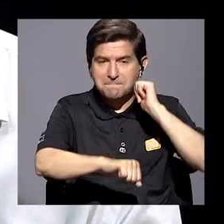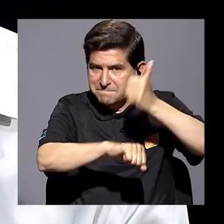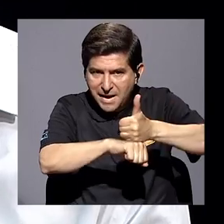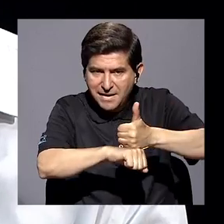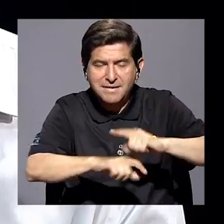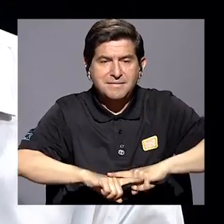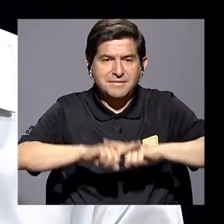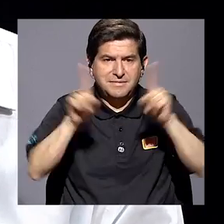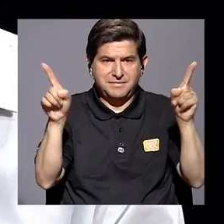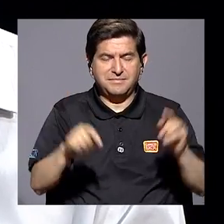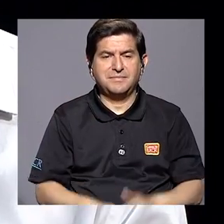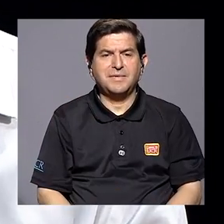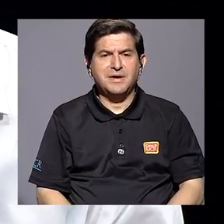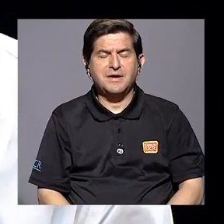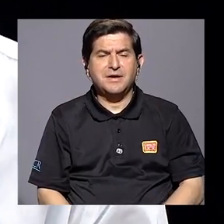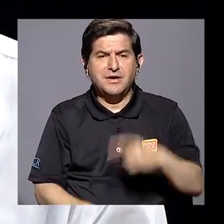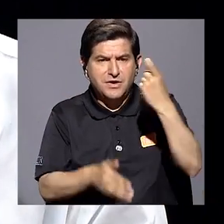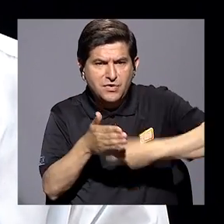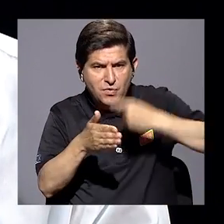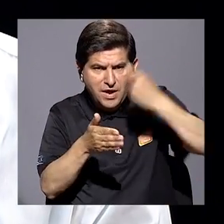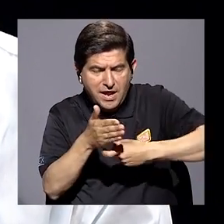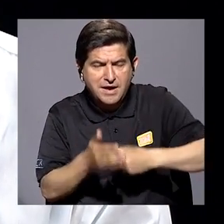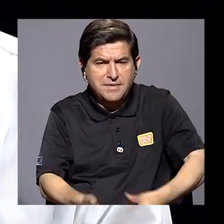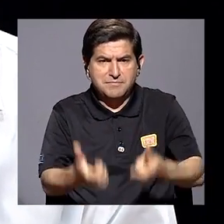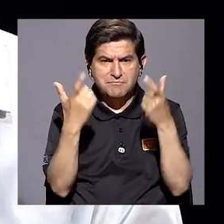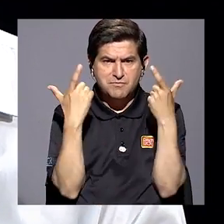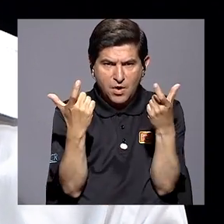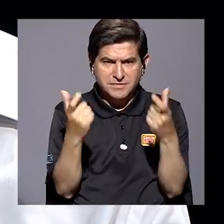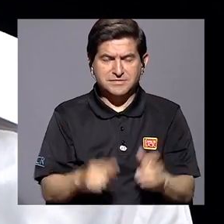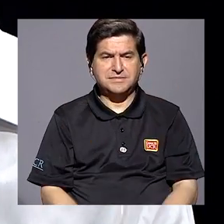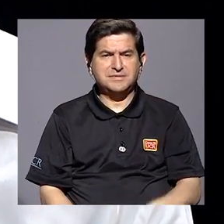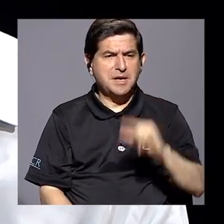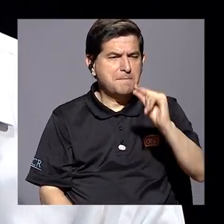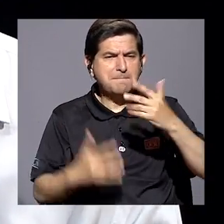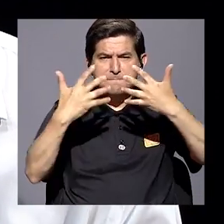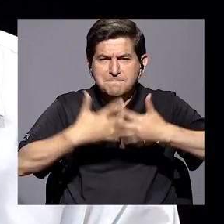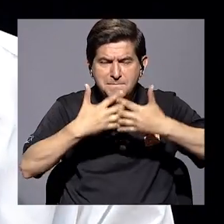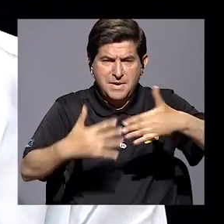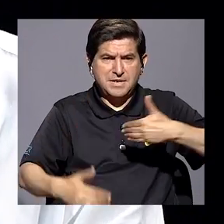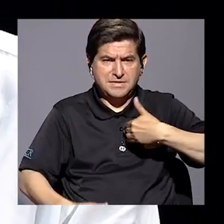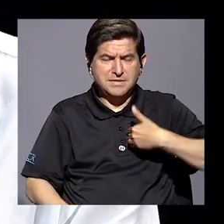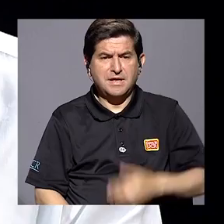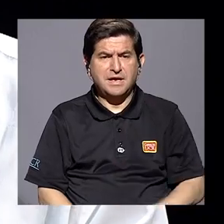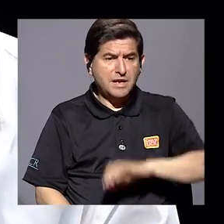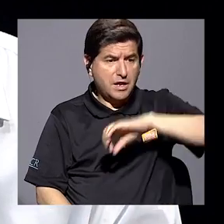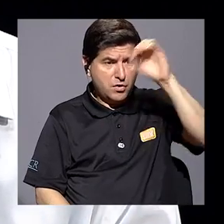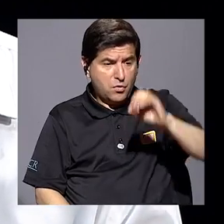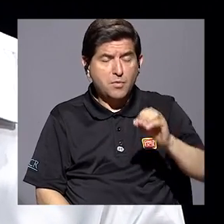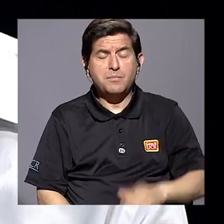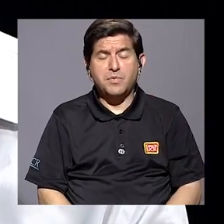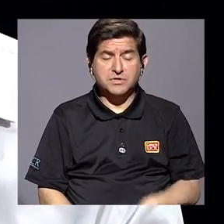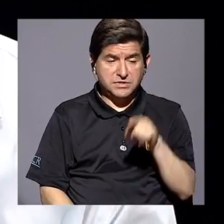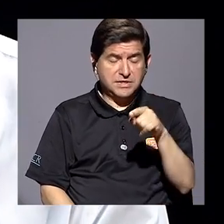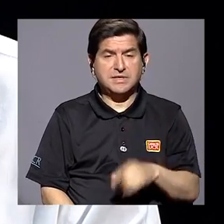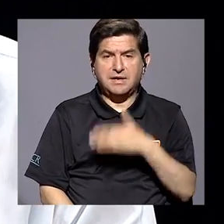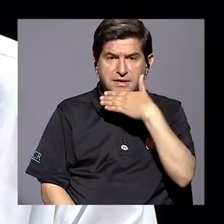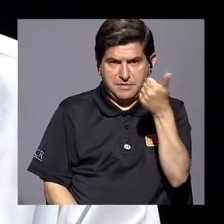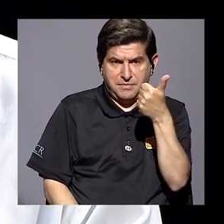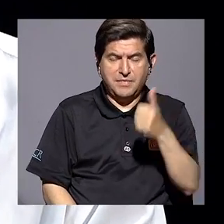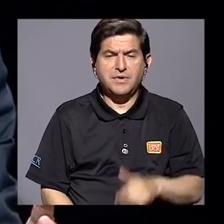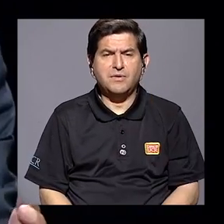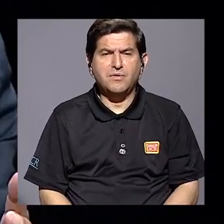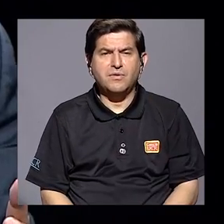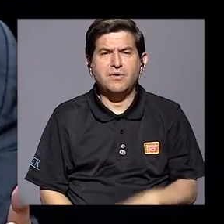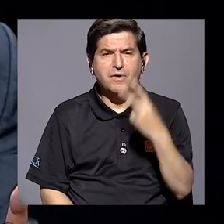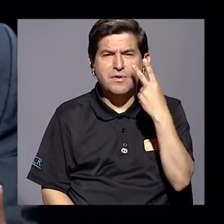implementado pero en el impuesto de renta las pequeñas empresas tienen tasas preferenciales y conforme van aumentando